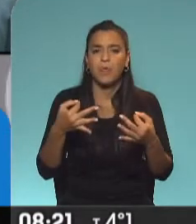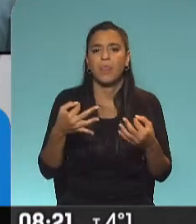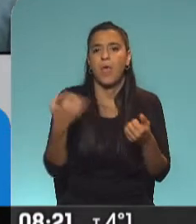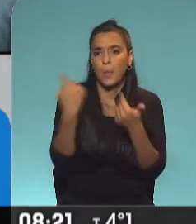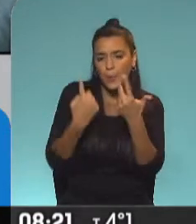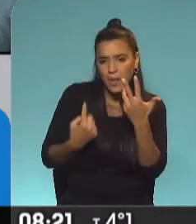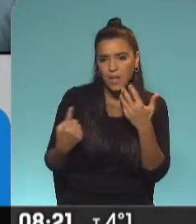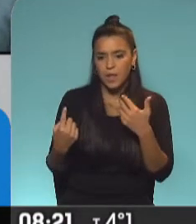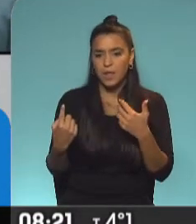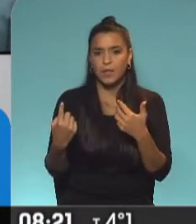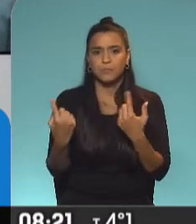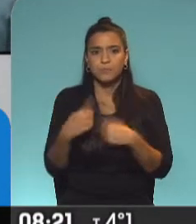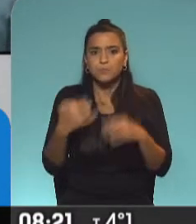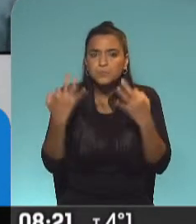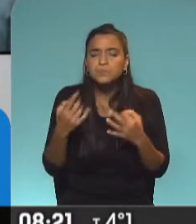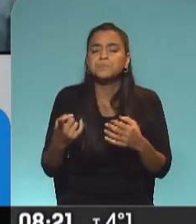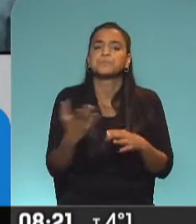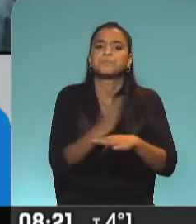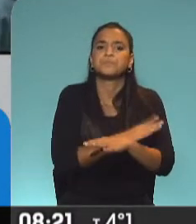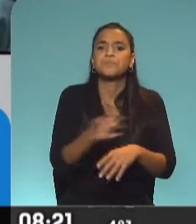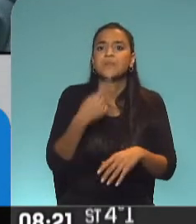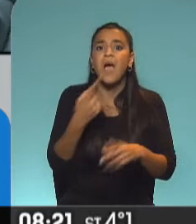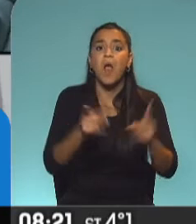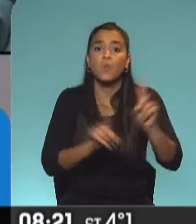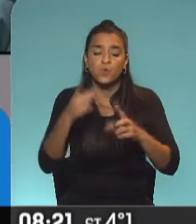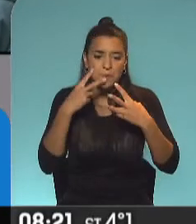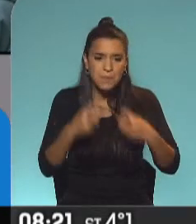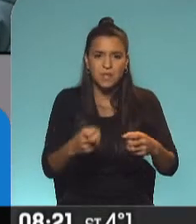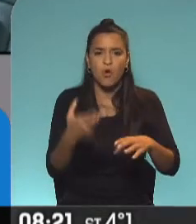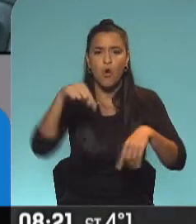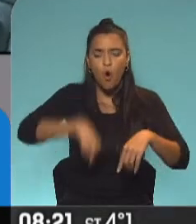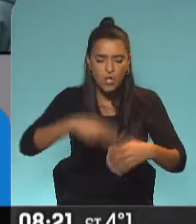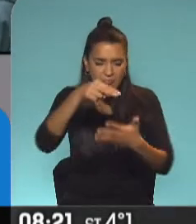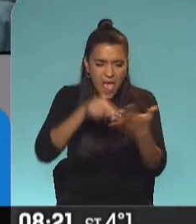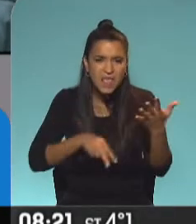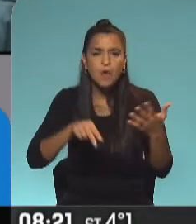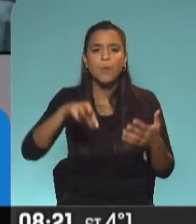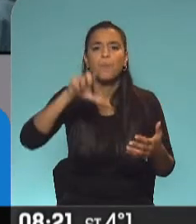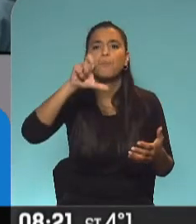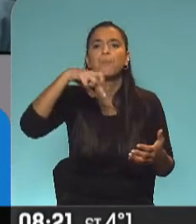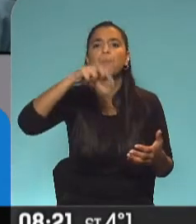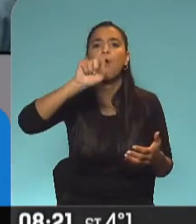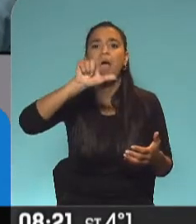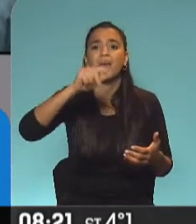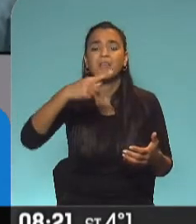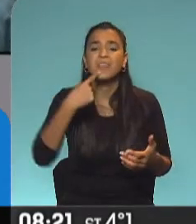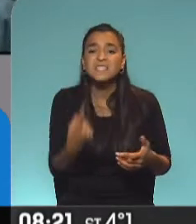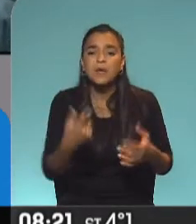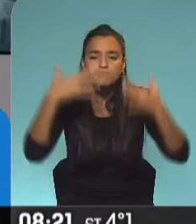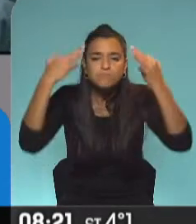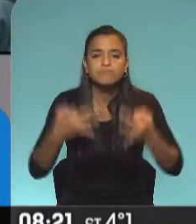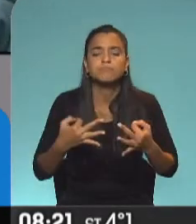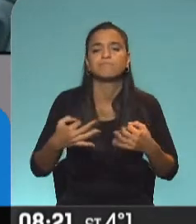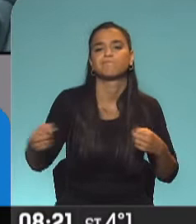beneficios de los que nos estamos enterando, habida cuenta que algunos investigadores, estábamos leyendo hoy, por ejemplo, Pollack, señalaba que todavía no está